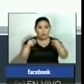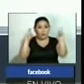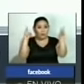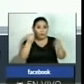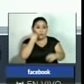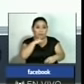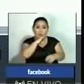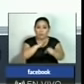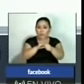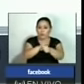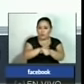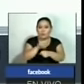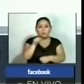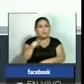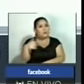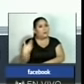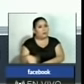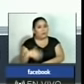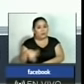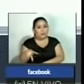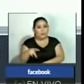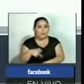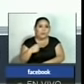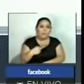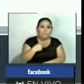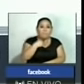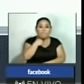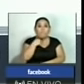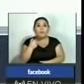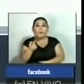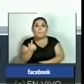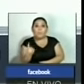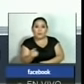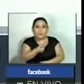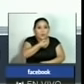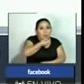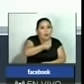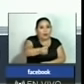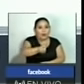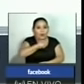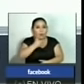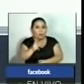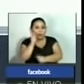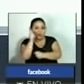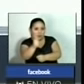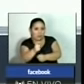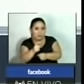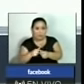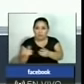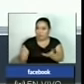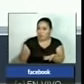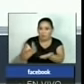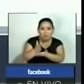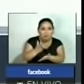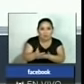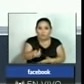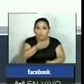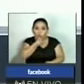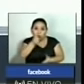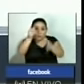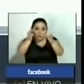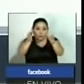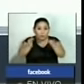por el COVID-19 se ha convertido en un desafío adicional para los periodistas. Las denuncias van desde falta de acceso a la información